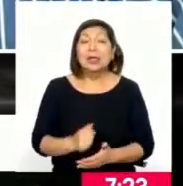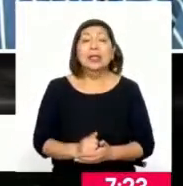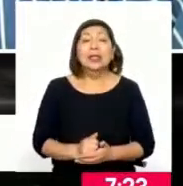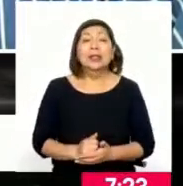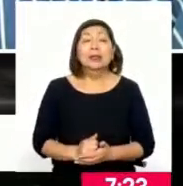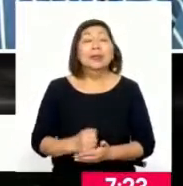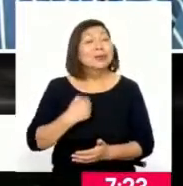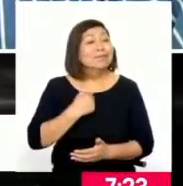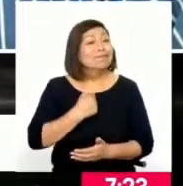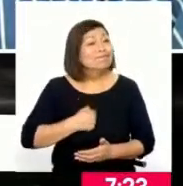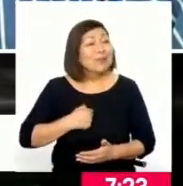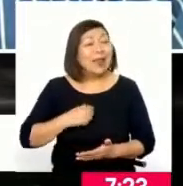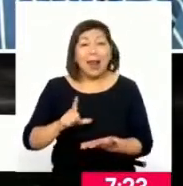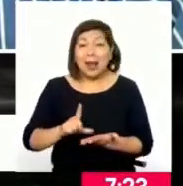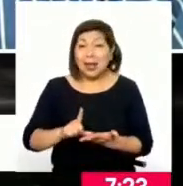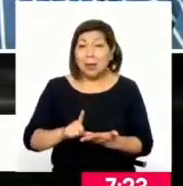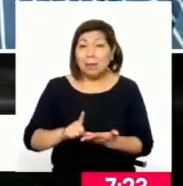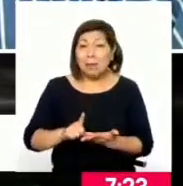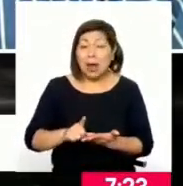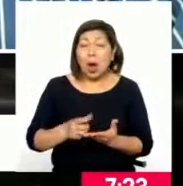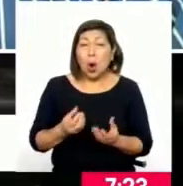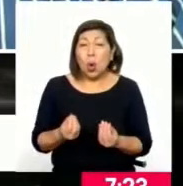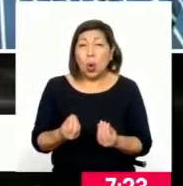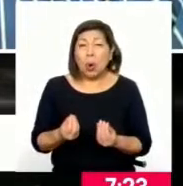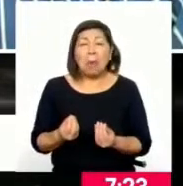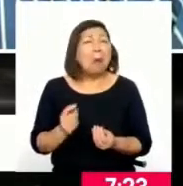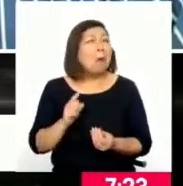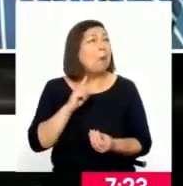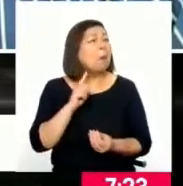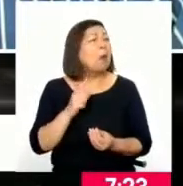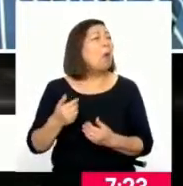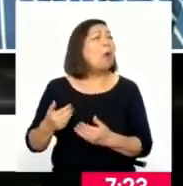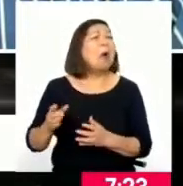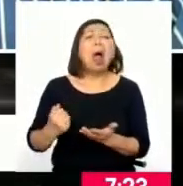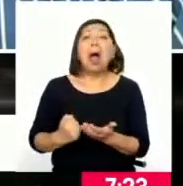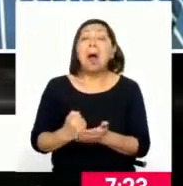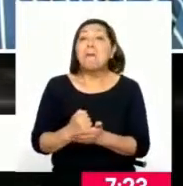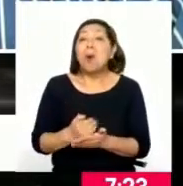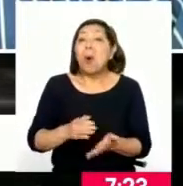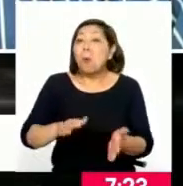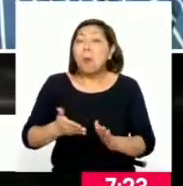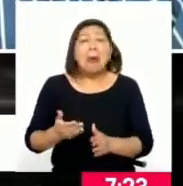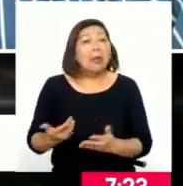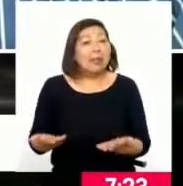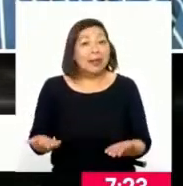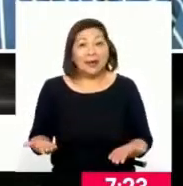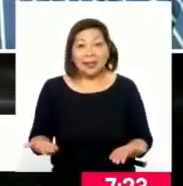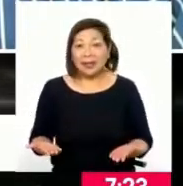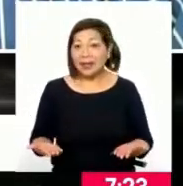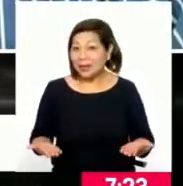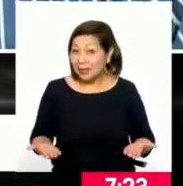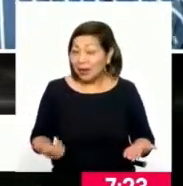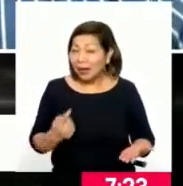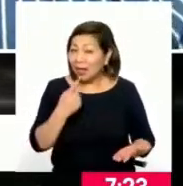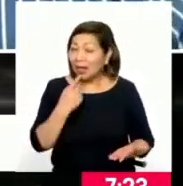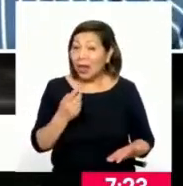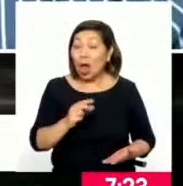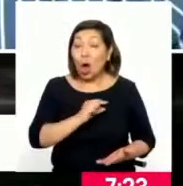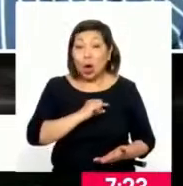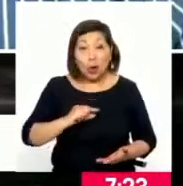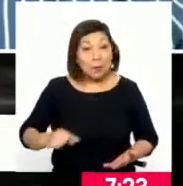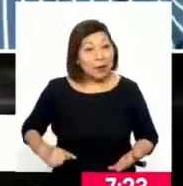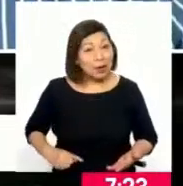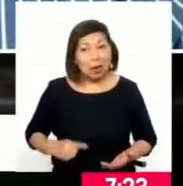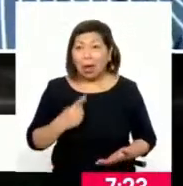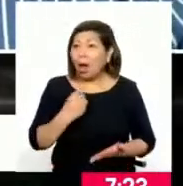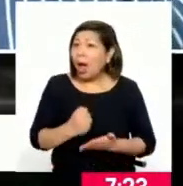señalar que lamentablemente desde Lima se estaba viendo con indiferencia, ¿no?, las muertes que estaban ocurriendo. Y él decía que